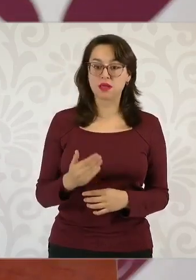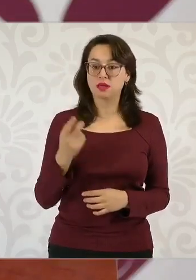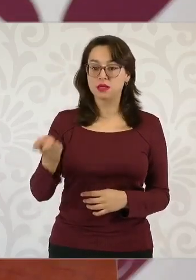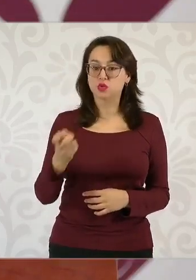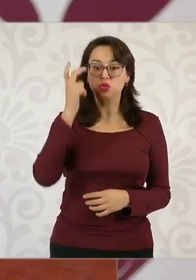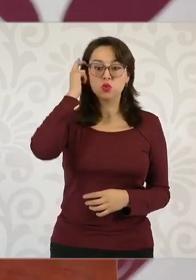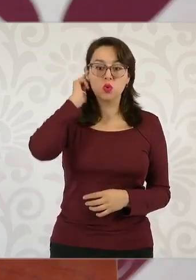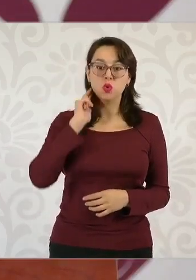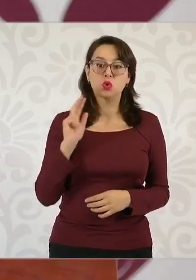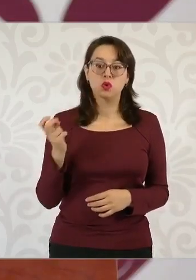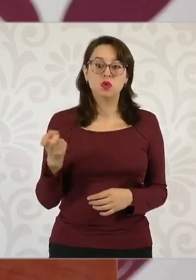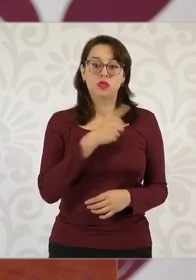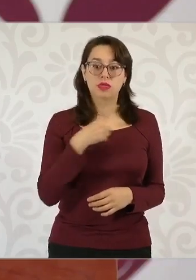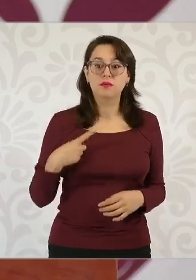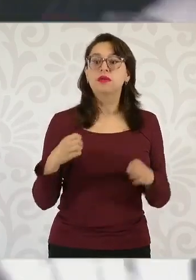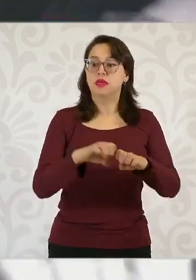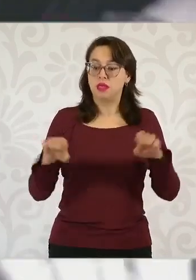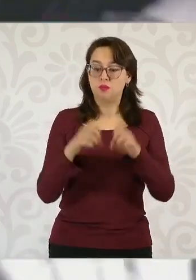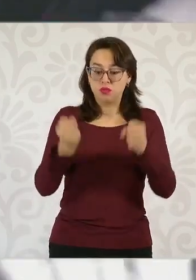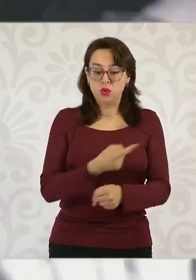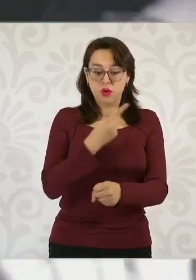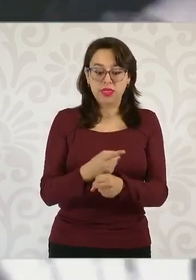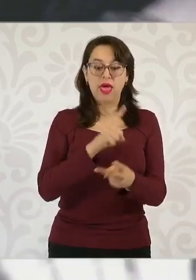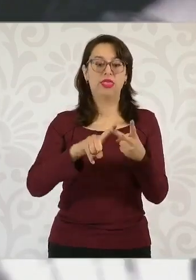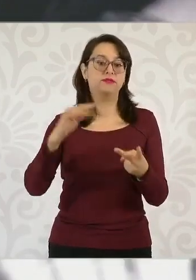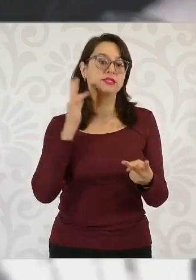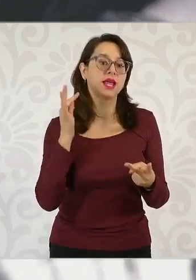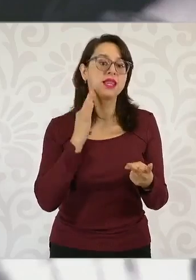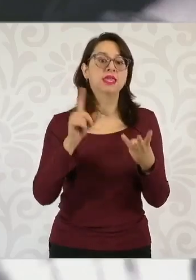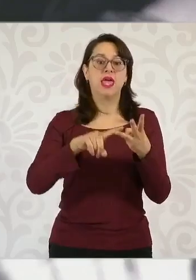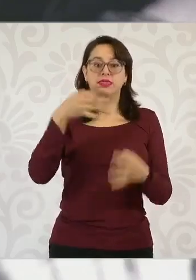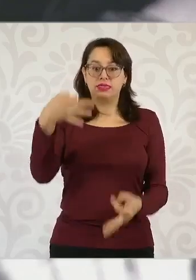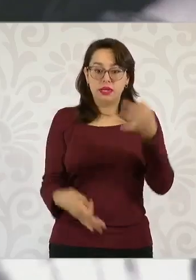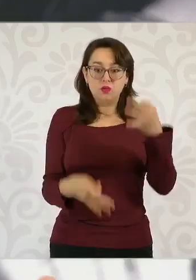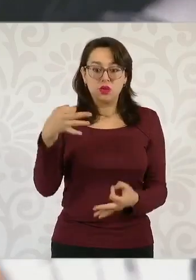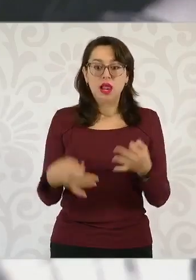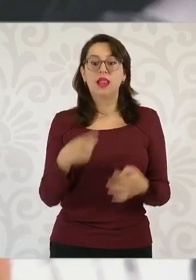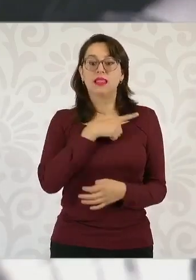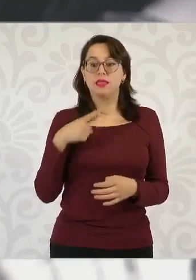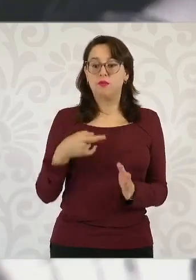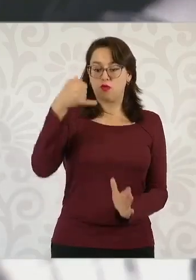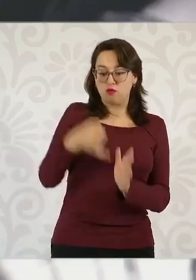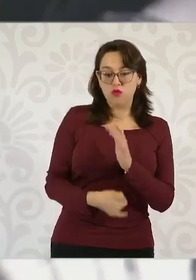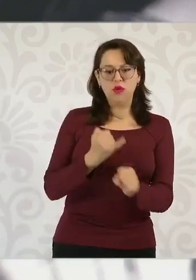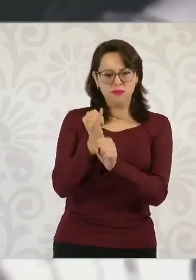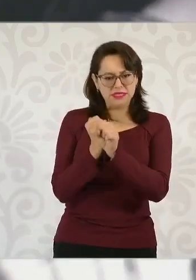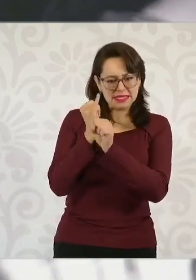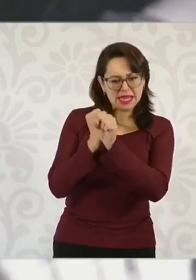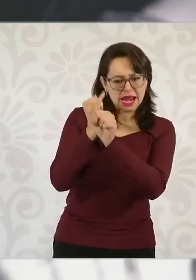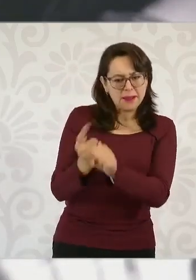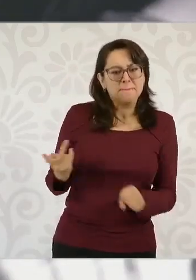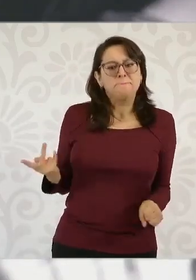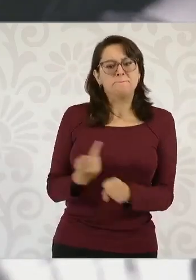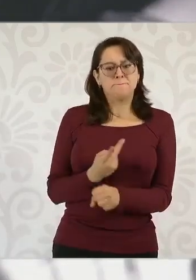las fiscalías y en su momento a los tribunales o al Poder Judicial, pues investigar y ver, en particular en este